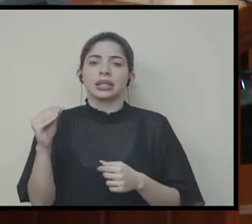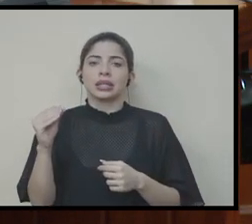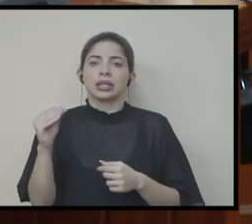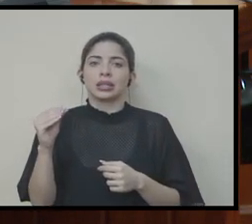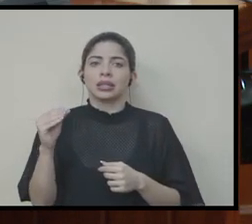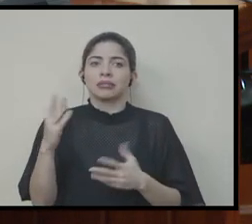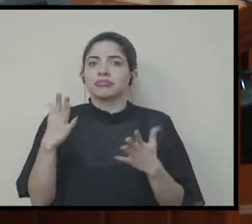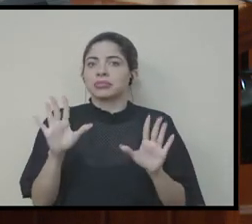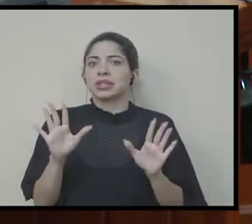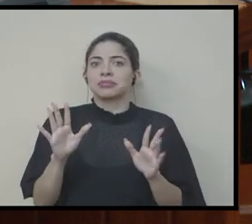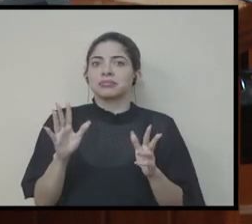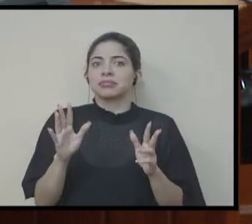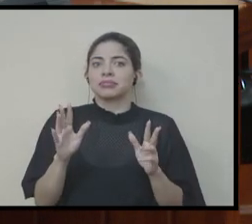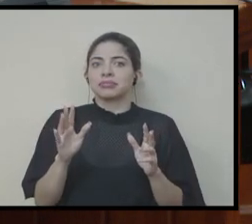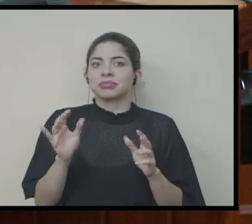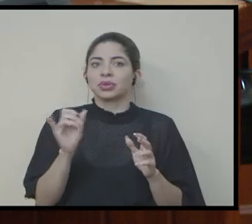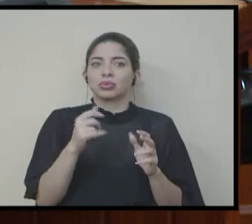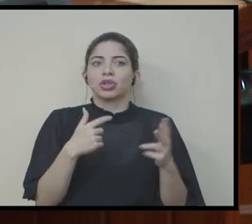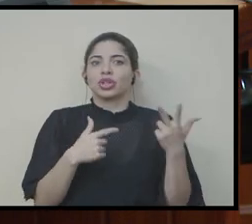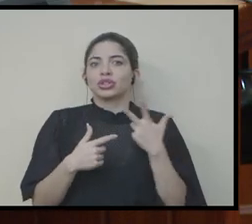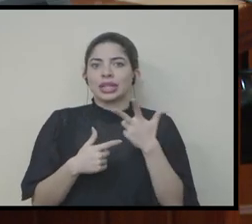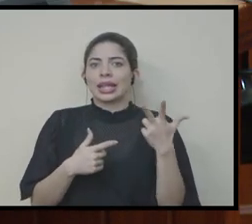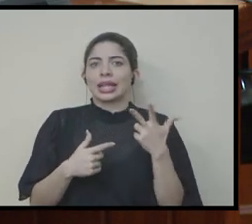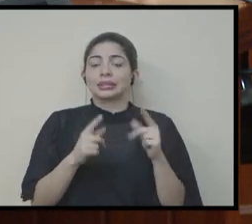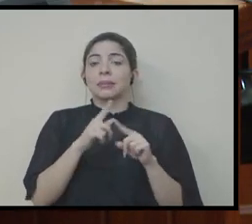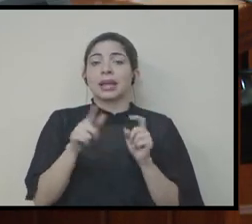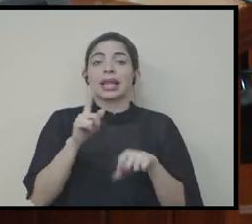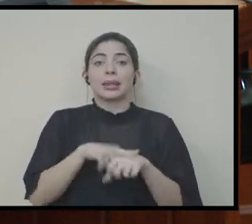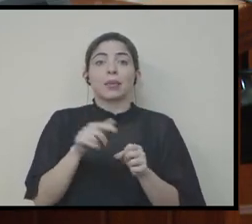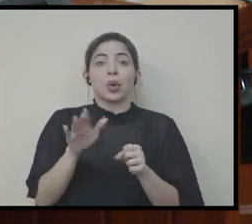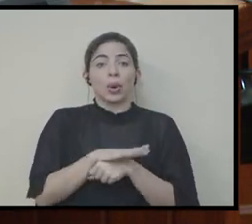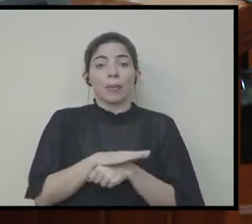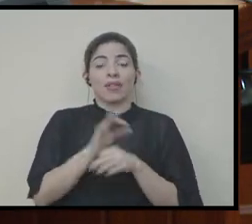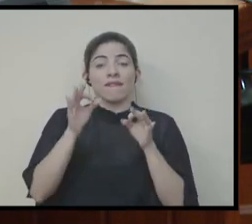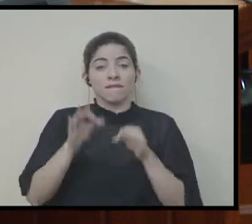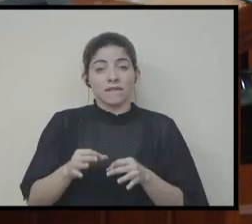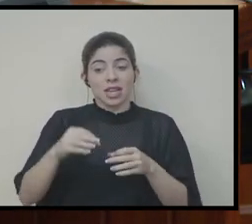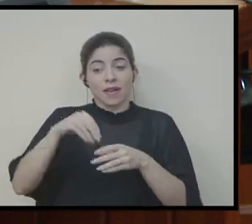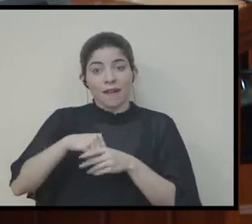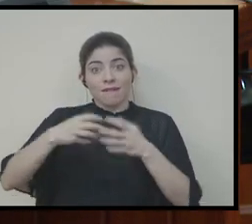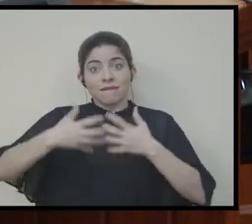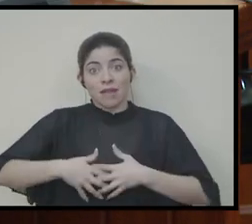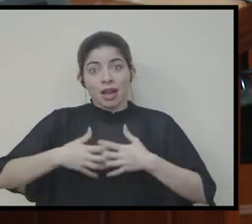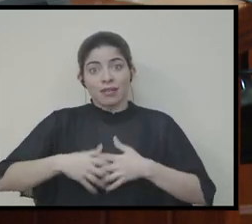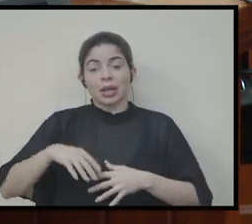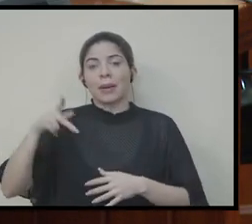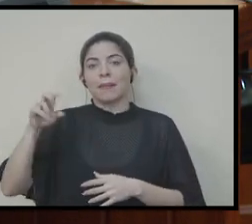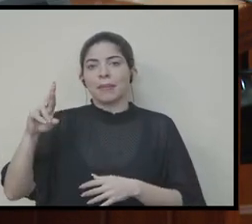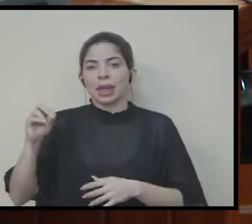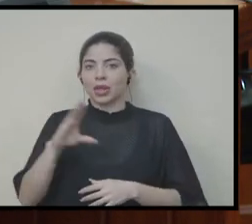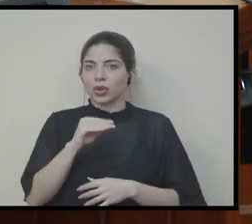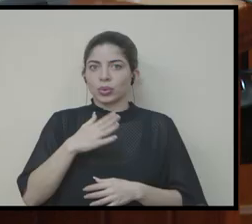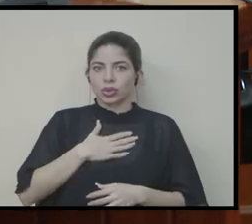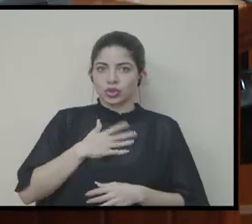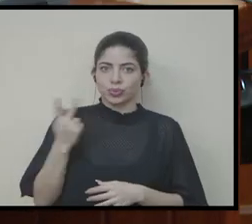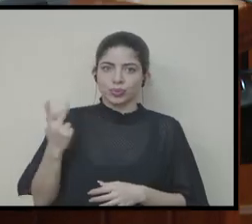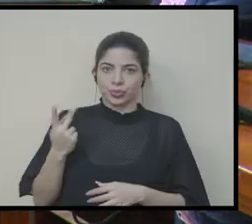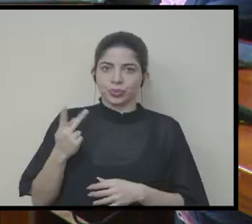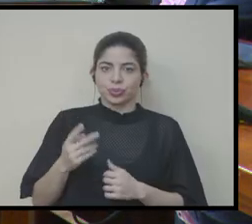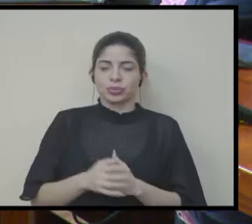Y sí, básicamente somos como nosotros 3, pero tiempo completo, así fijo, en la fábrica, somos Pedro y yo.